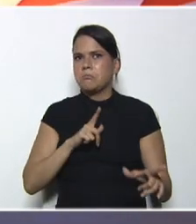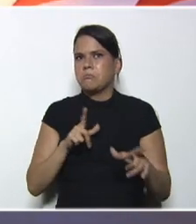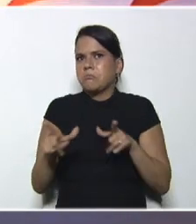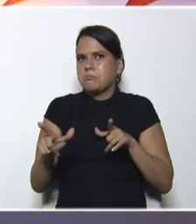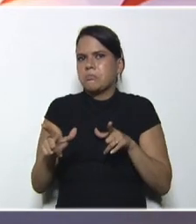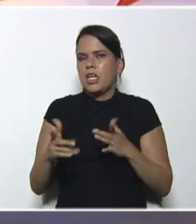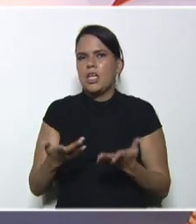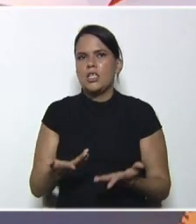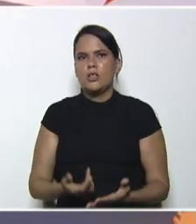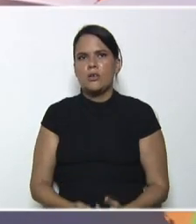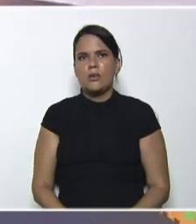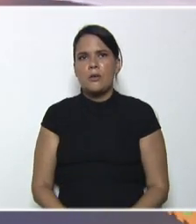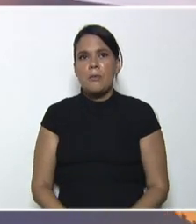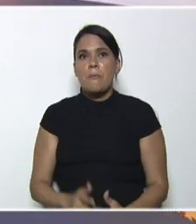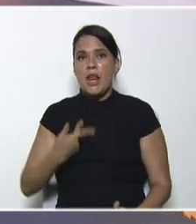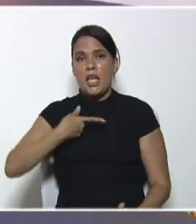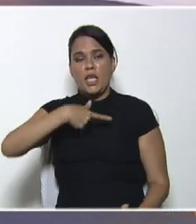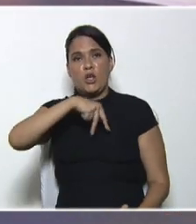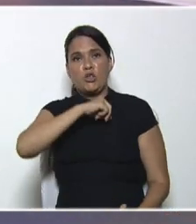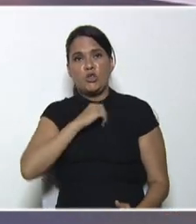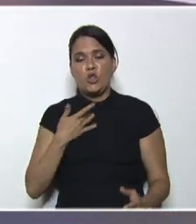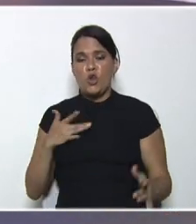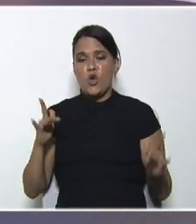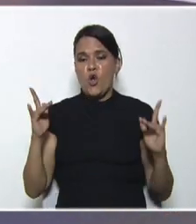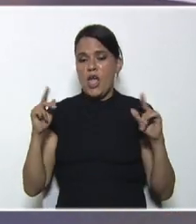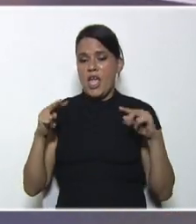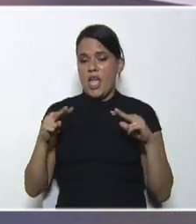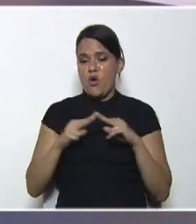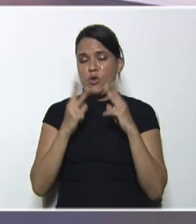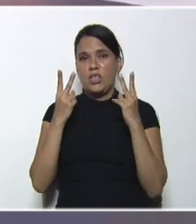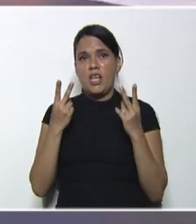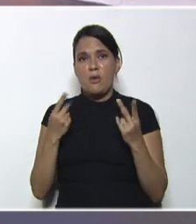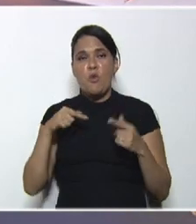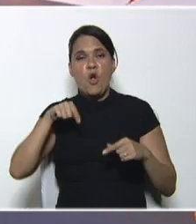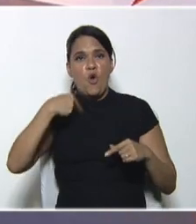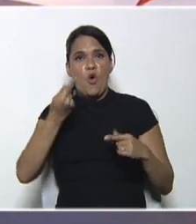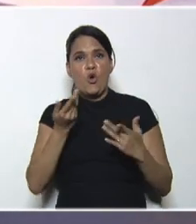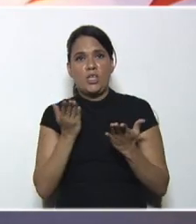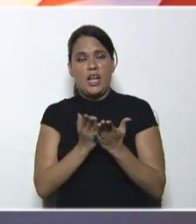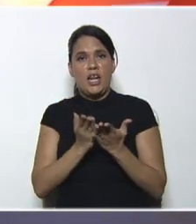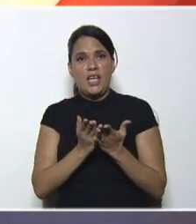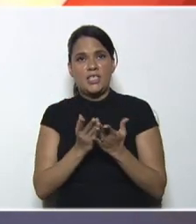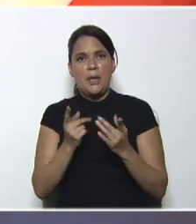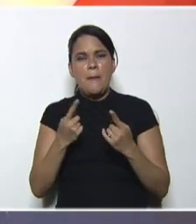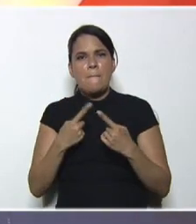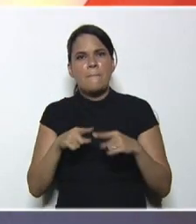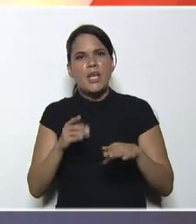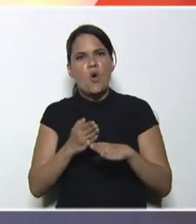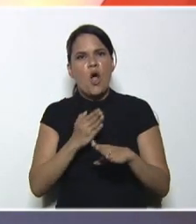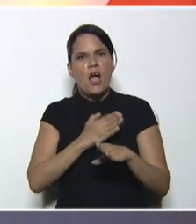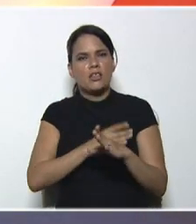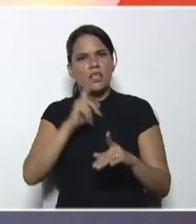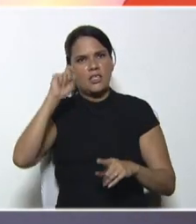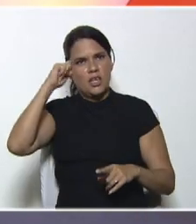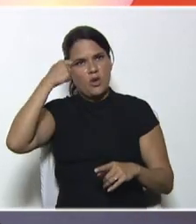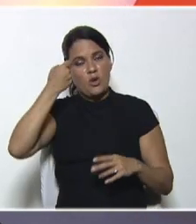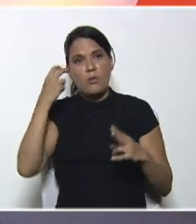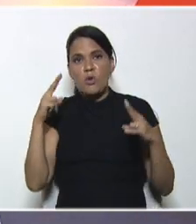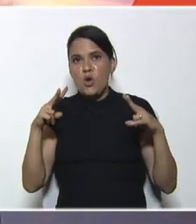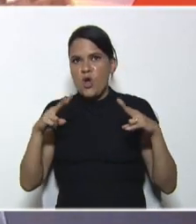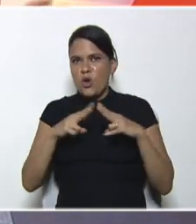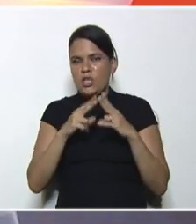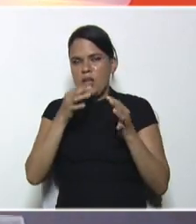tienen todo listo para que nosotros nos encontremos en una próxima clase, pero antes te recordamos que nos